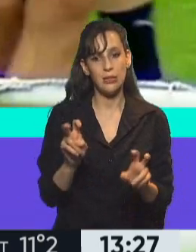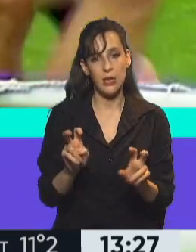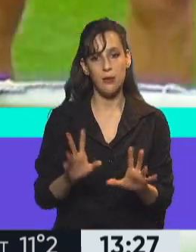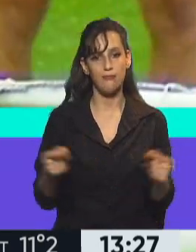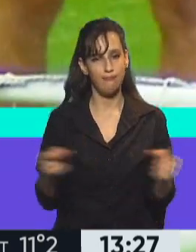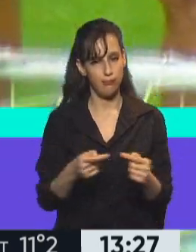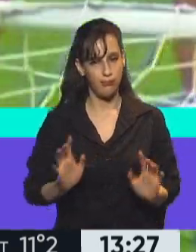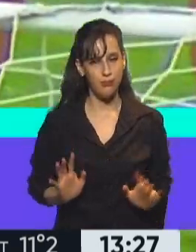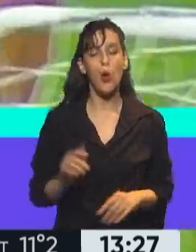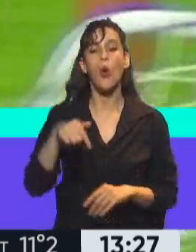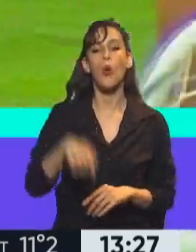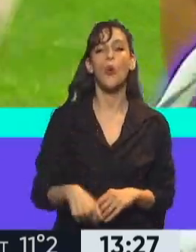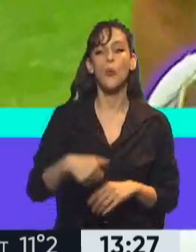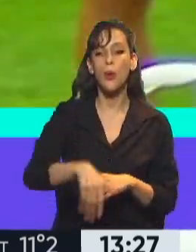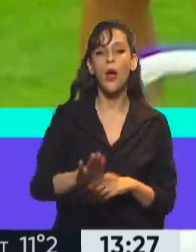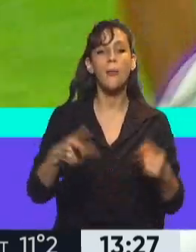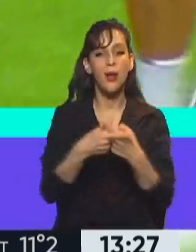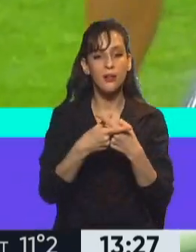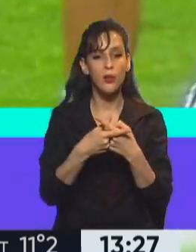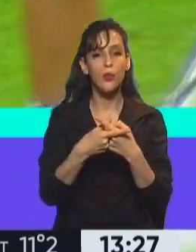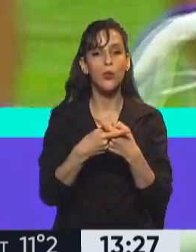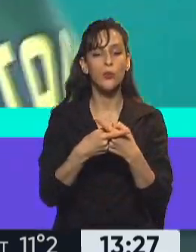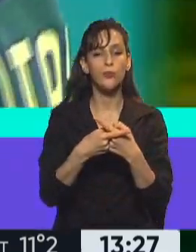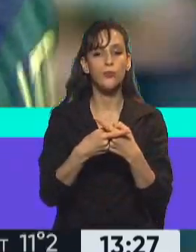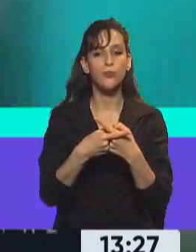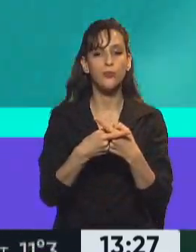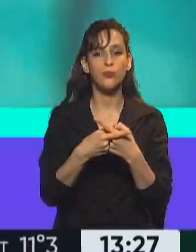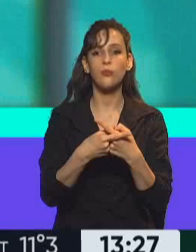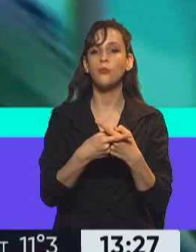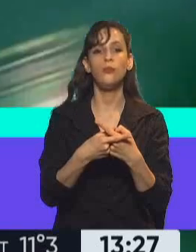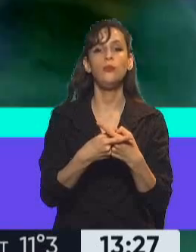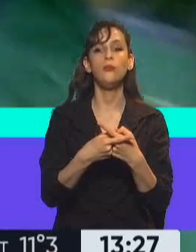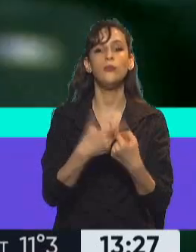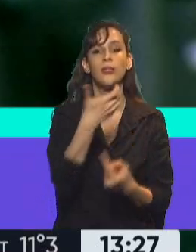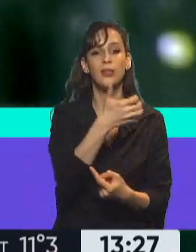Hoy en Wembley, el partido se juega con capacidad llena.